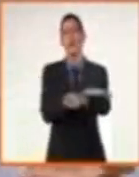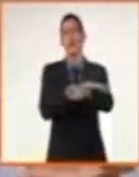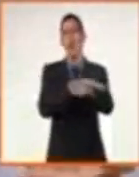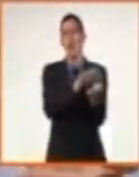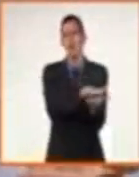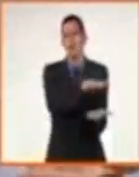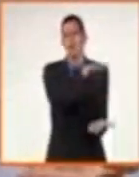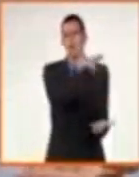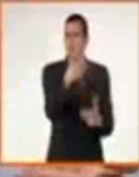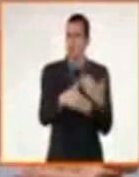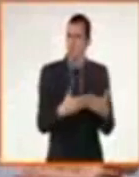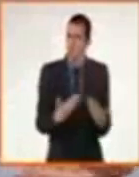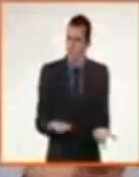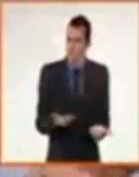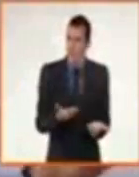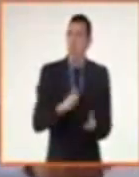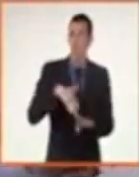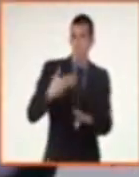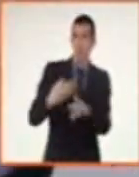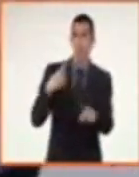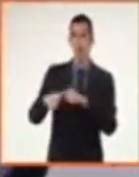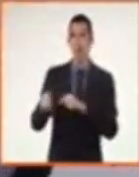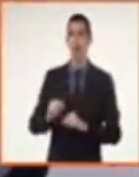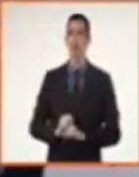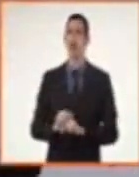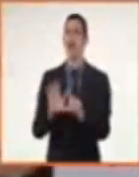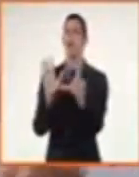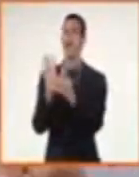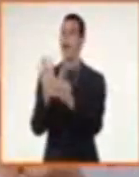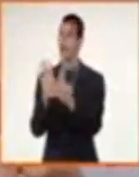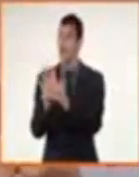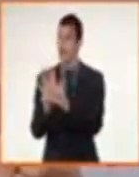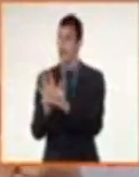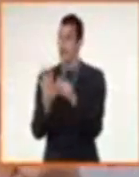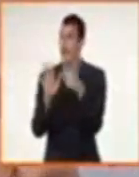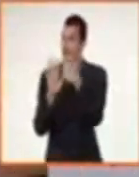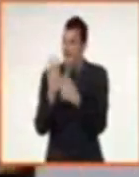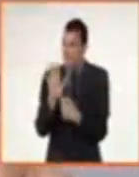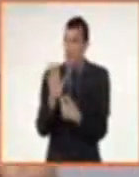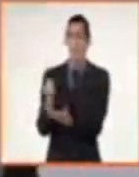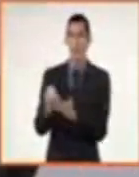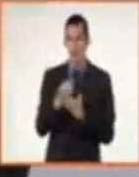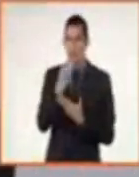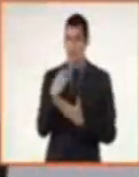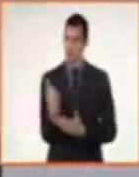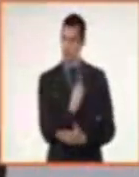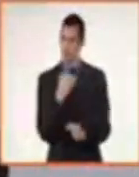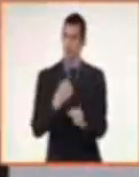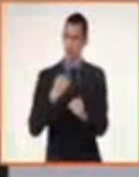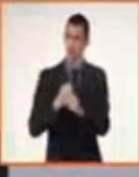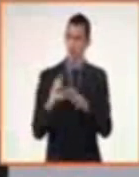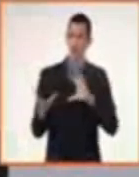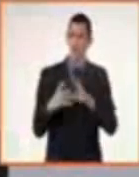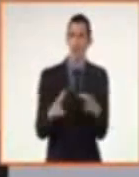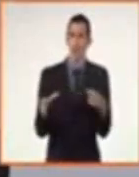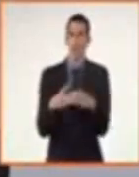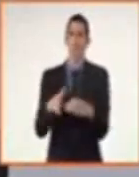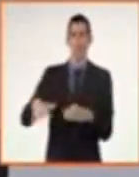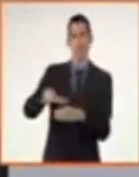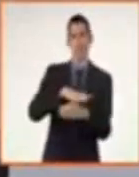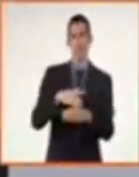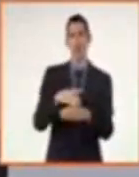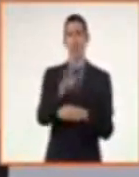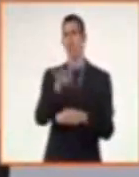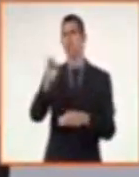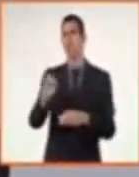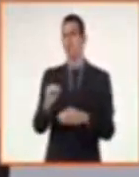los proyectos de textos legislativos que tiene el diputado de esa demarcación con sus electores